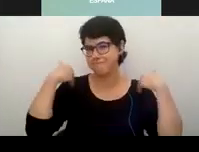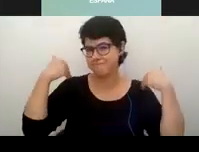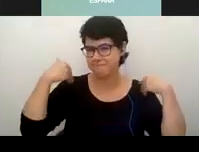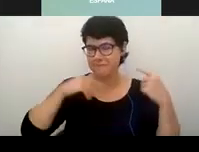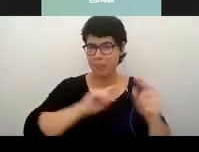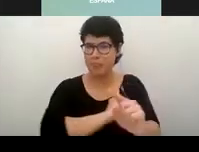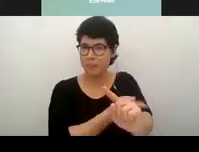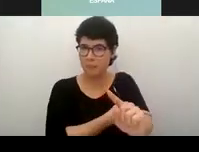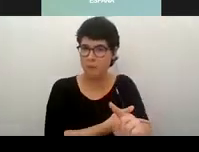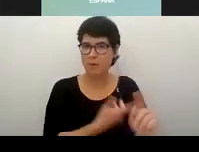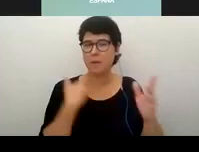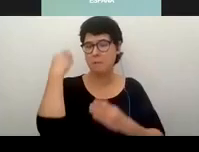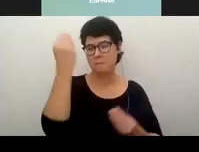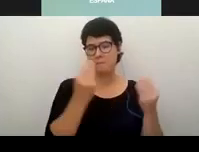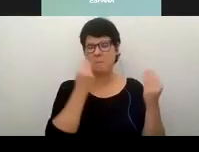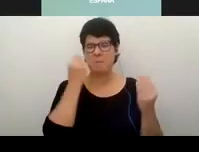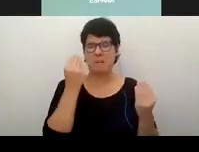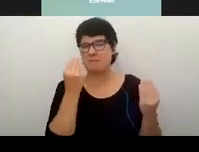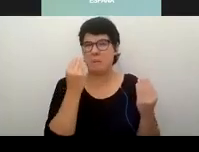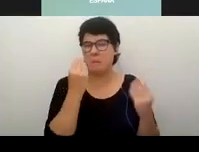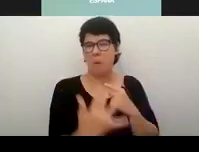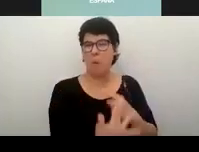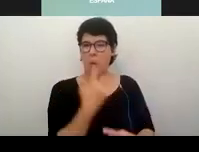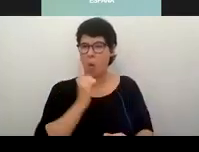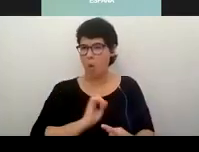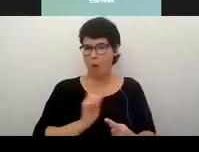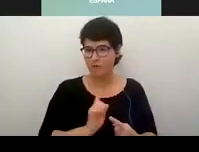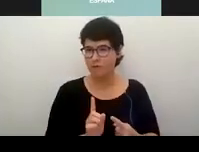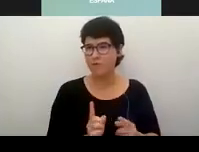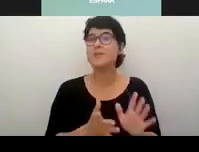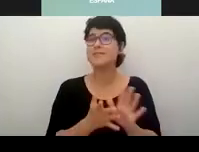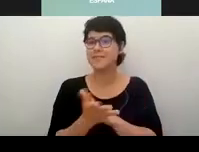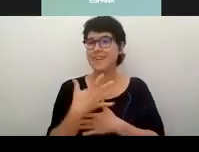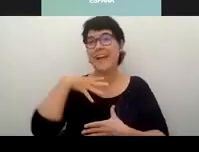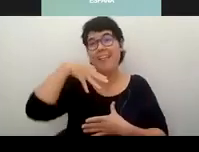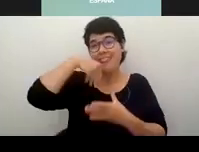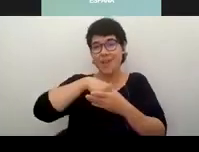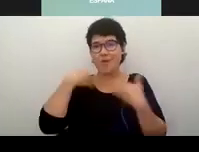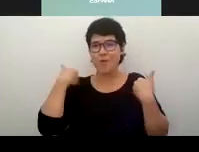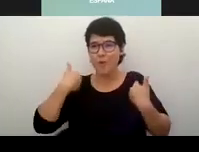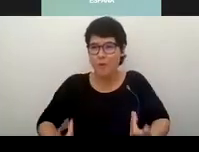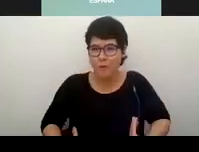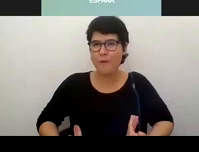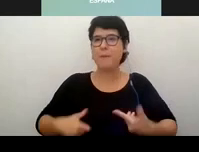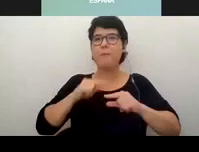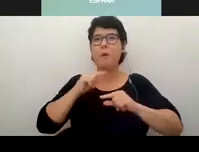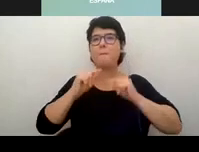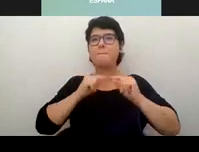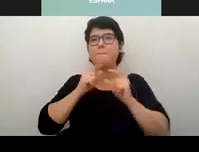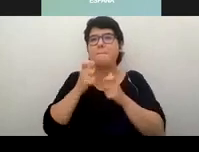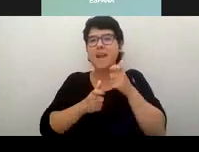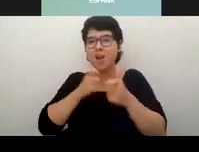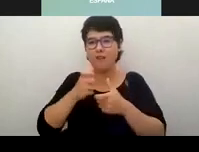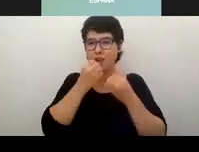consideramos ninguna de nosotros es el de tener una microbiota adecuada, pero